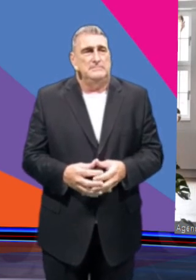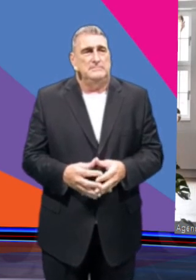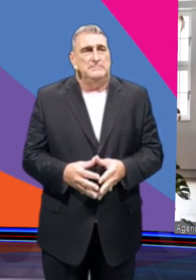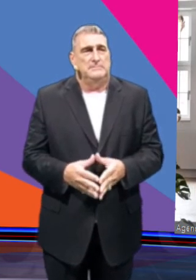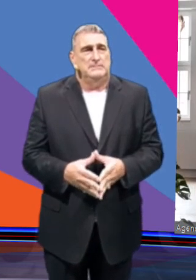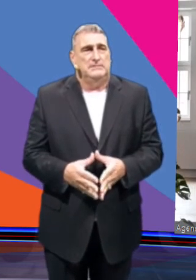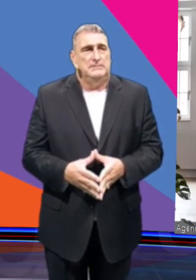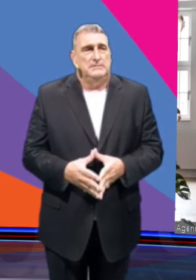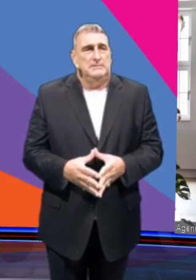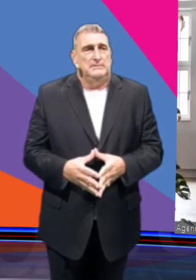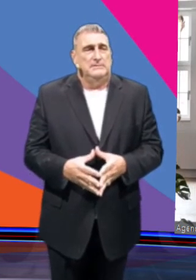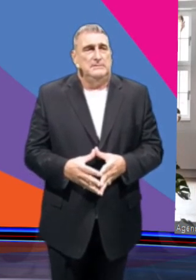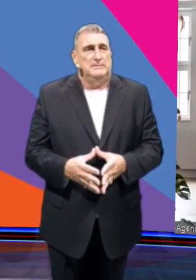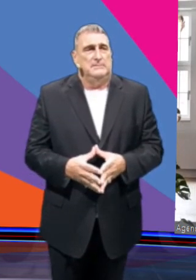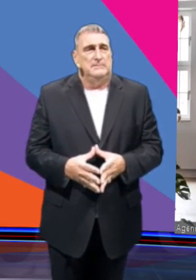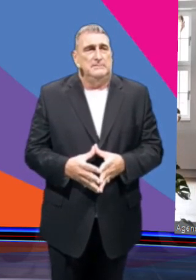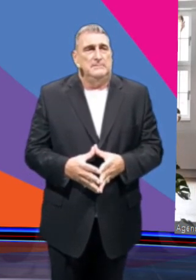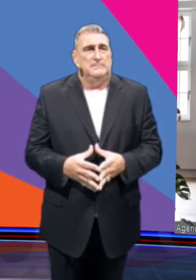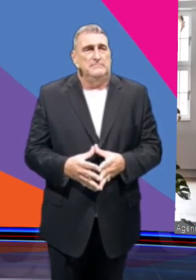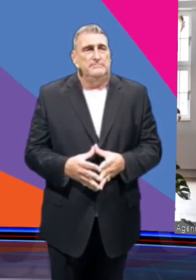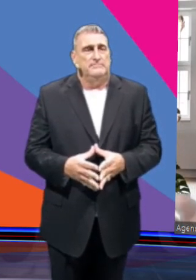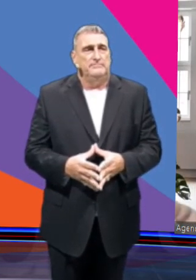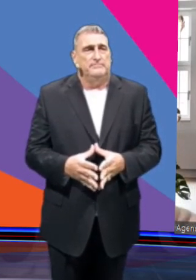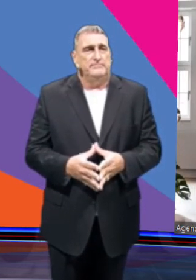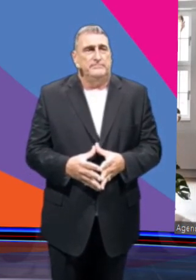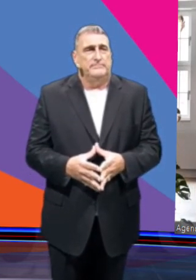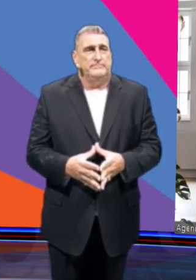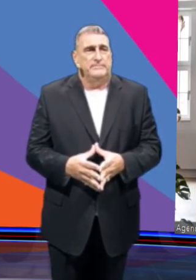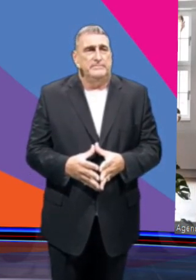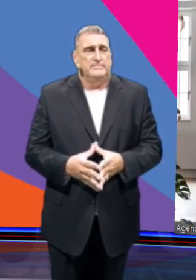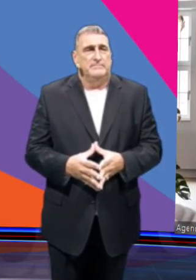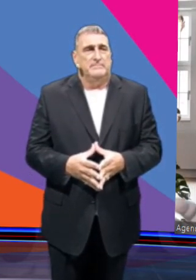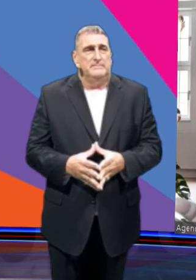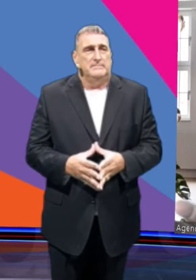tengo vacuna, vos podés determinar los que ya no vienen más.